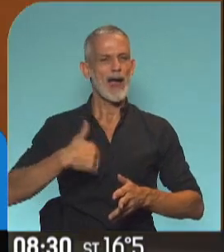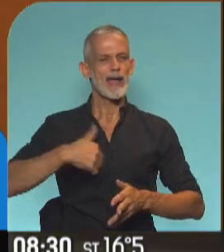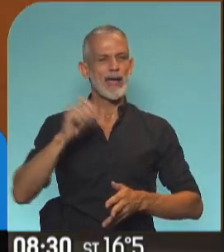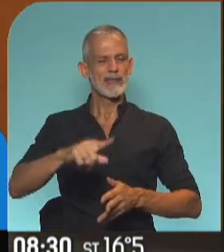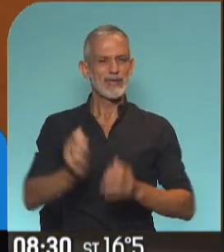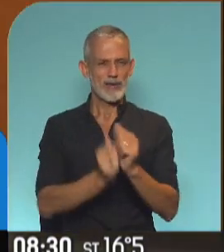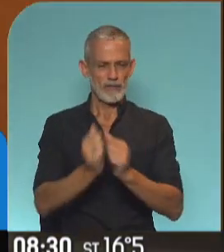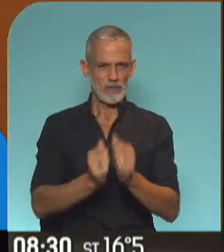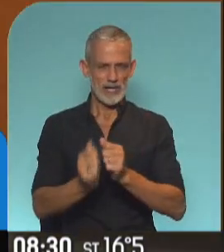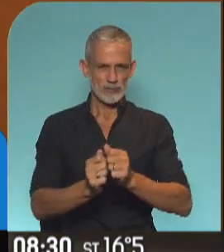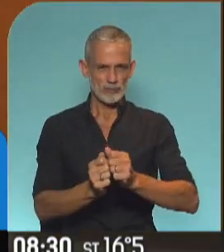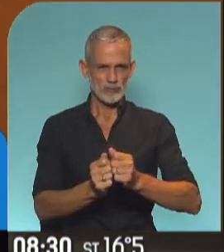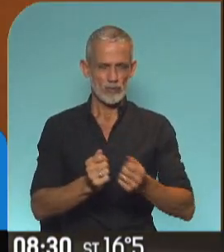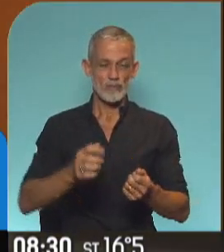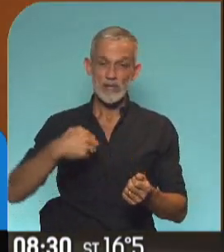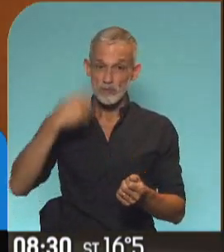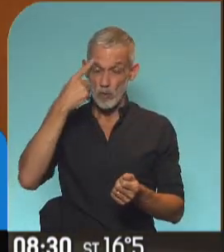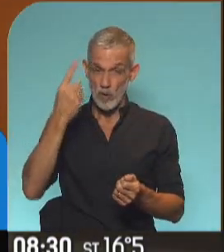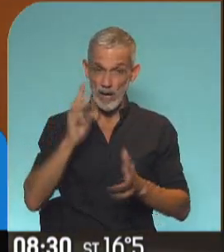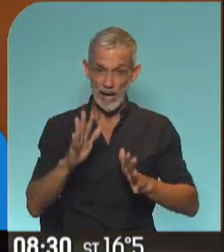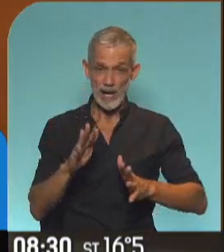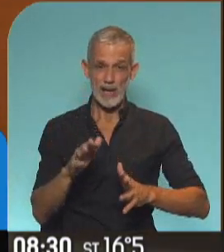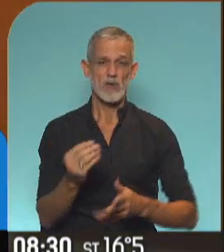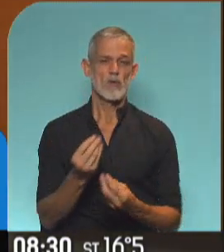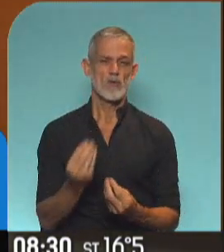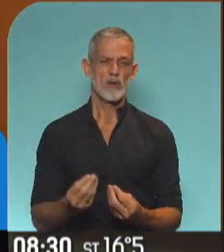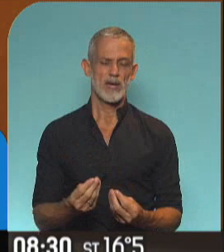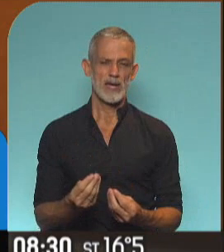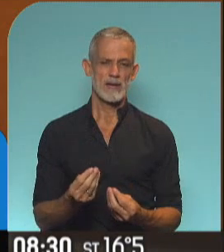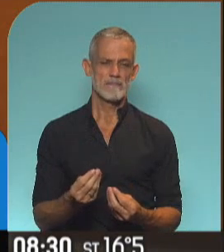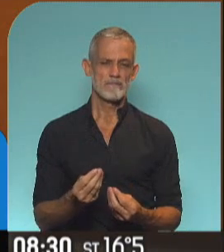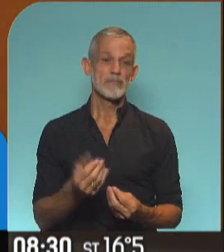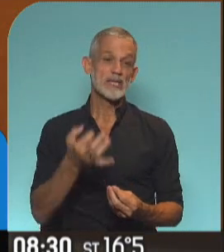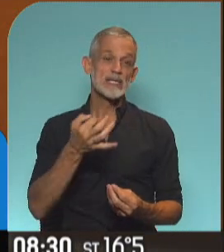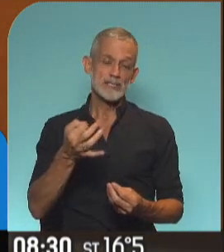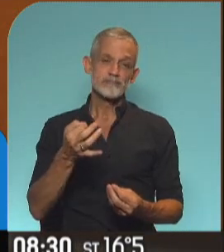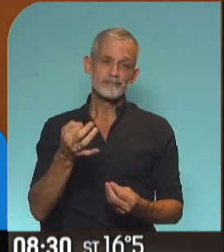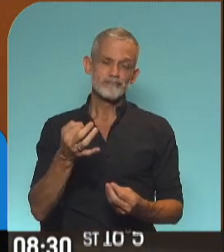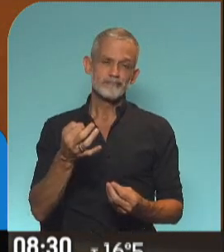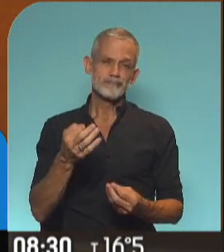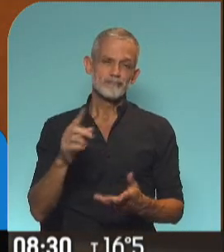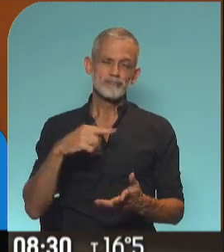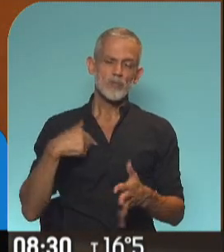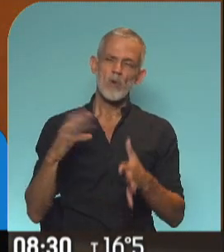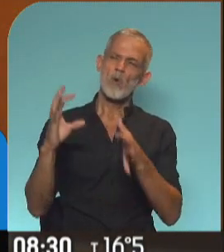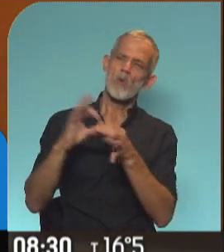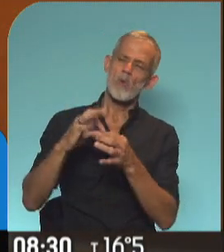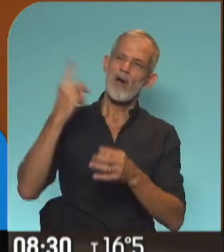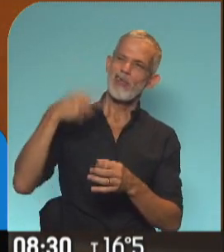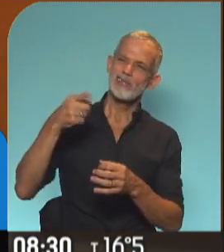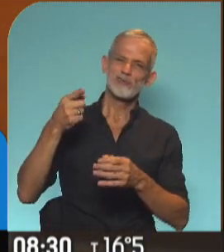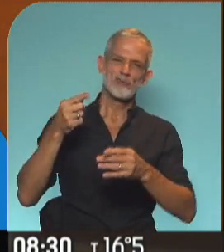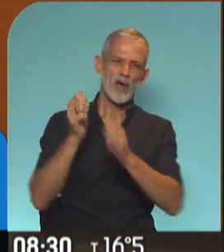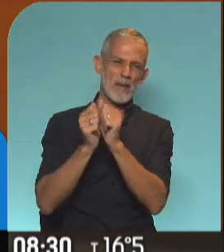sé yo más que todo le apuntó a que en cierta forma de ser no vamos a depender de lo que decida una